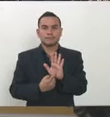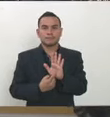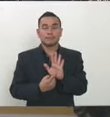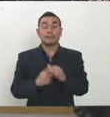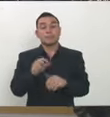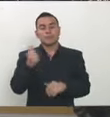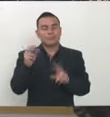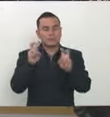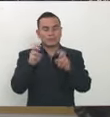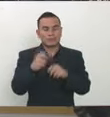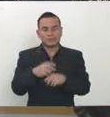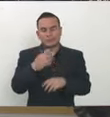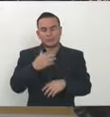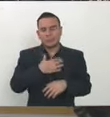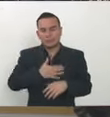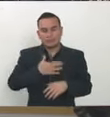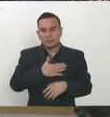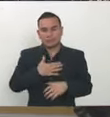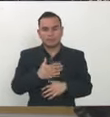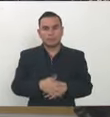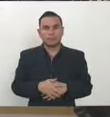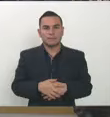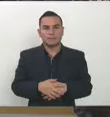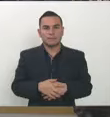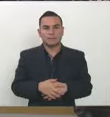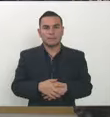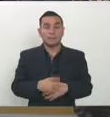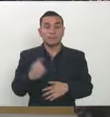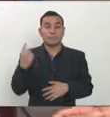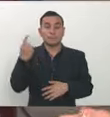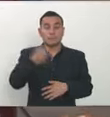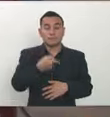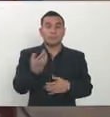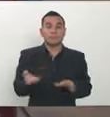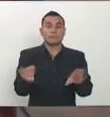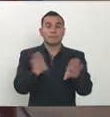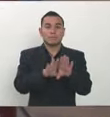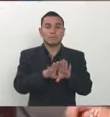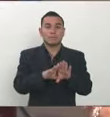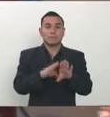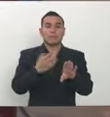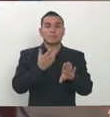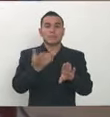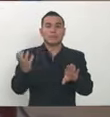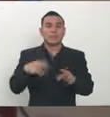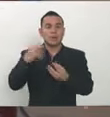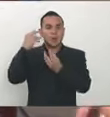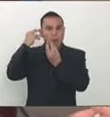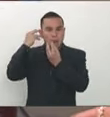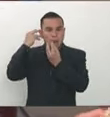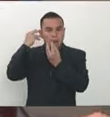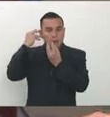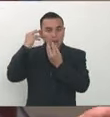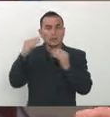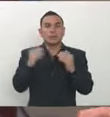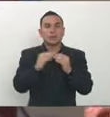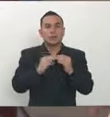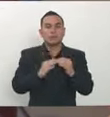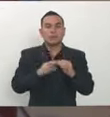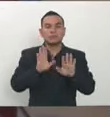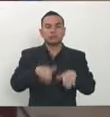lo otro, perdón, sí. Se ordena también el cierre de todos los call centers del país y de todas las